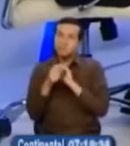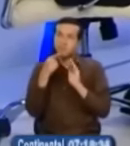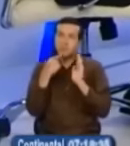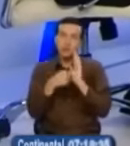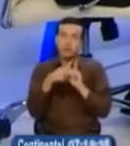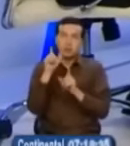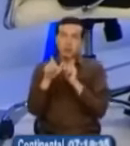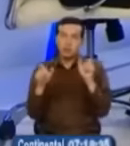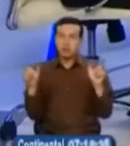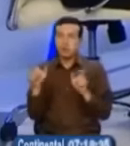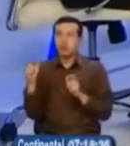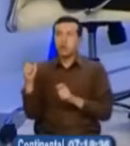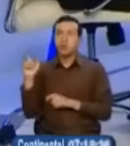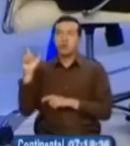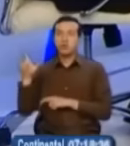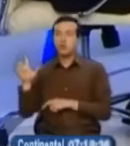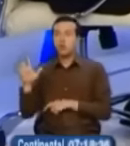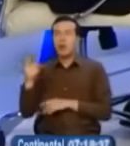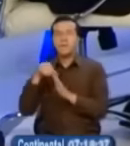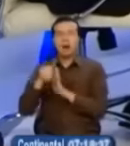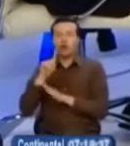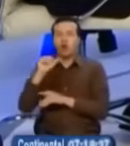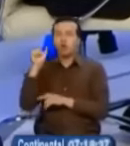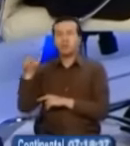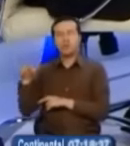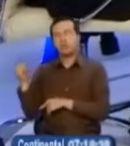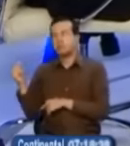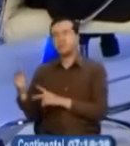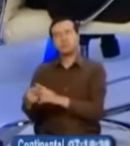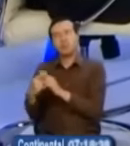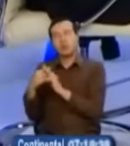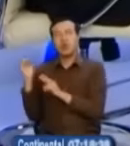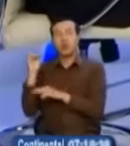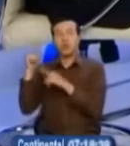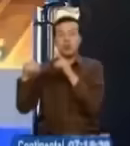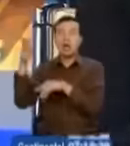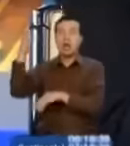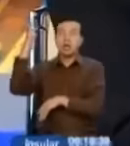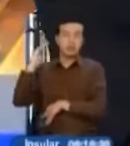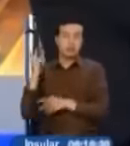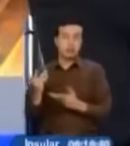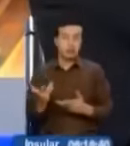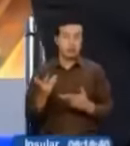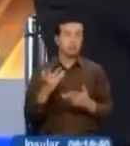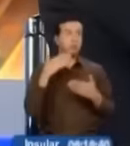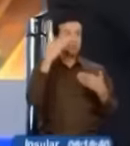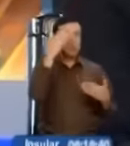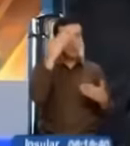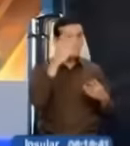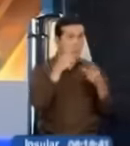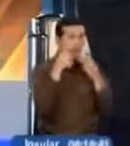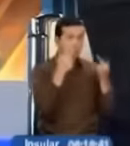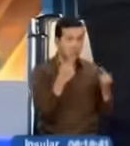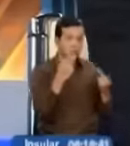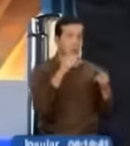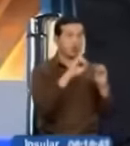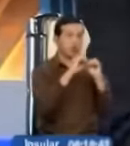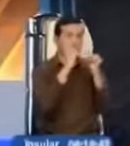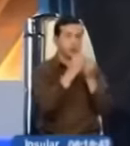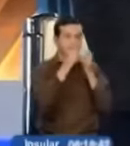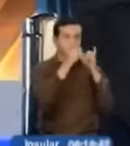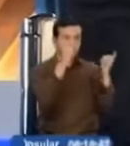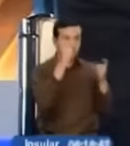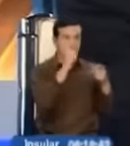el caso de los agiotistas, de los chulqueros, y anteriormente como eran las propias cooperativas de ahorro y crédito. Entonces, desde la política pública, desde el organismo de